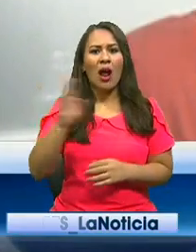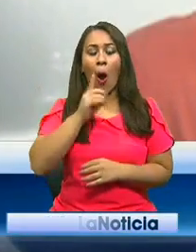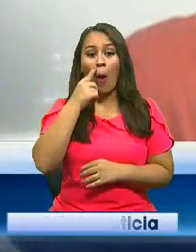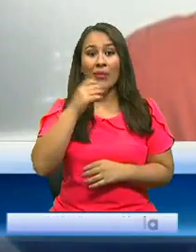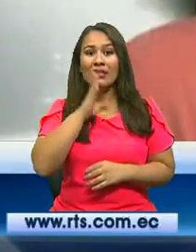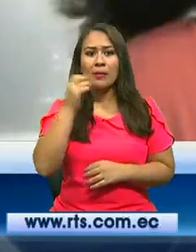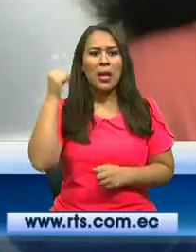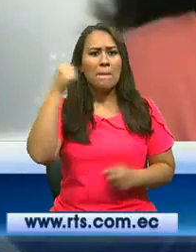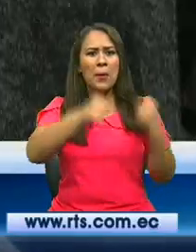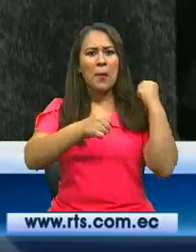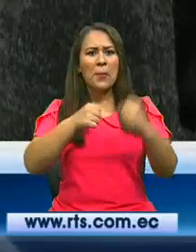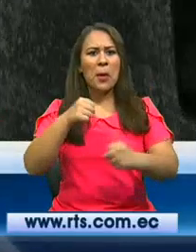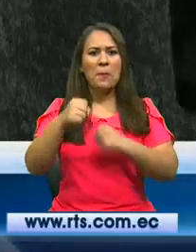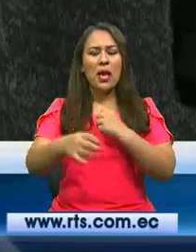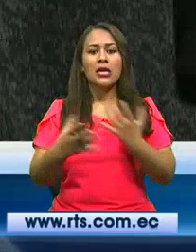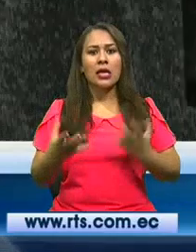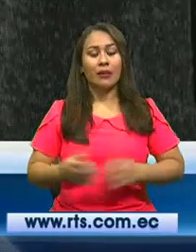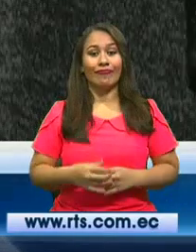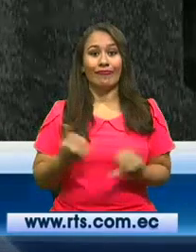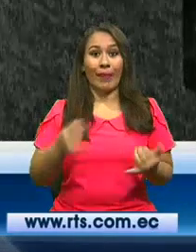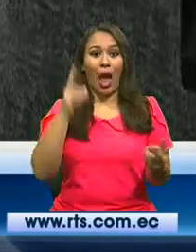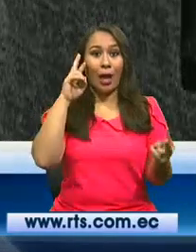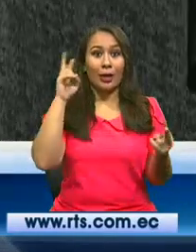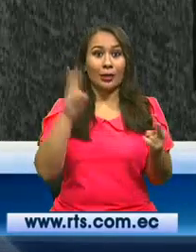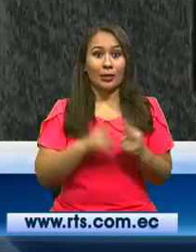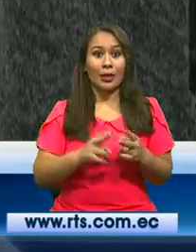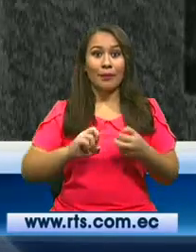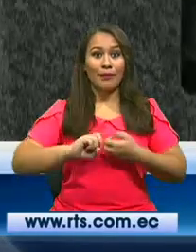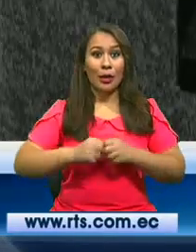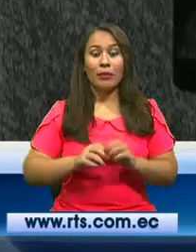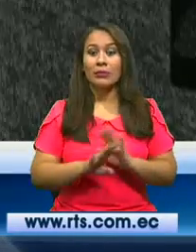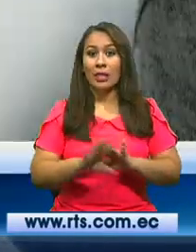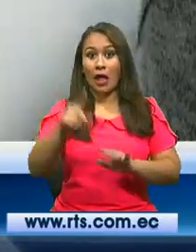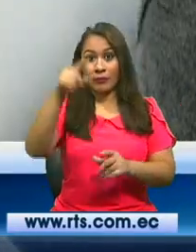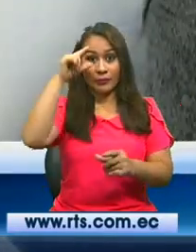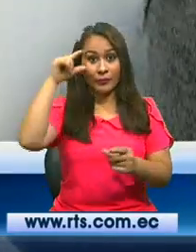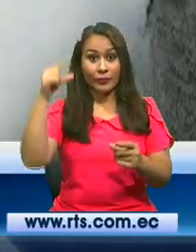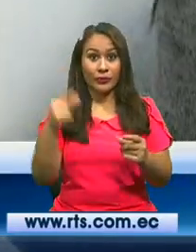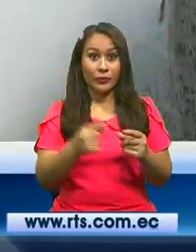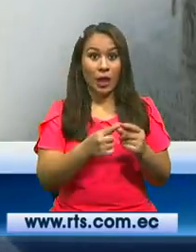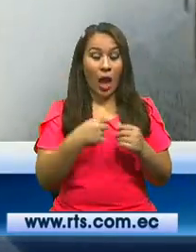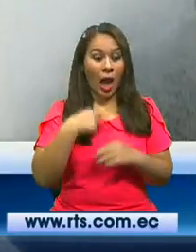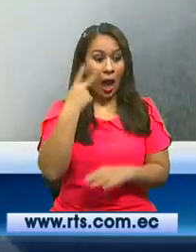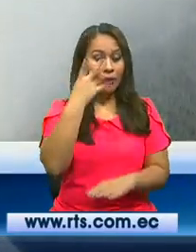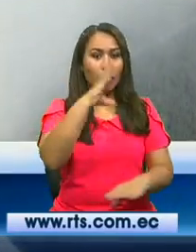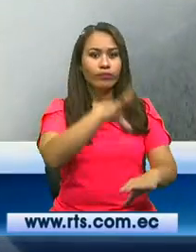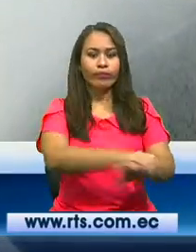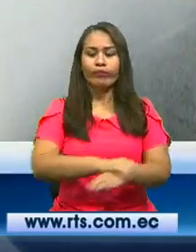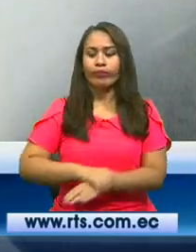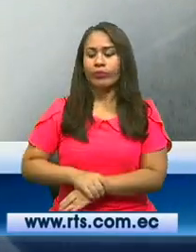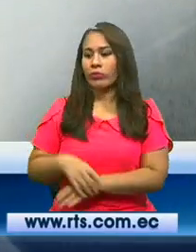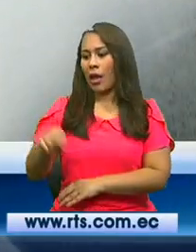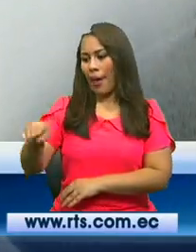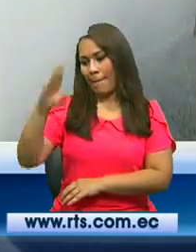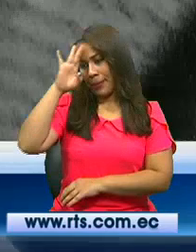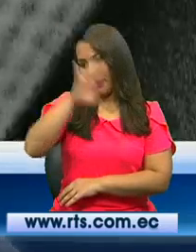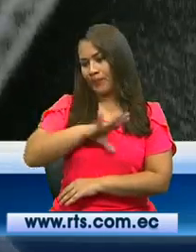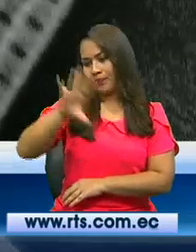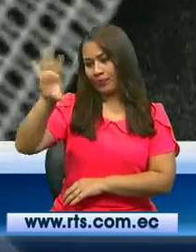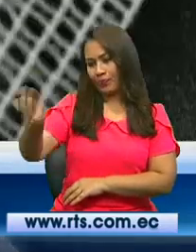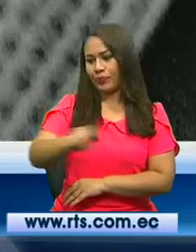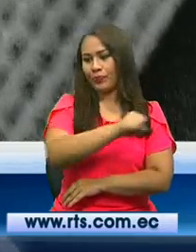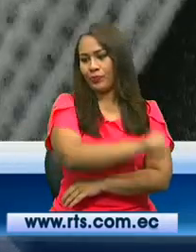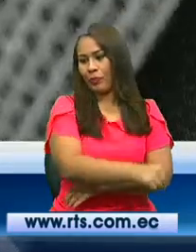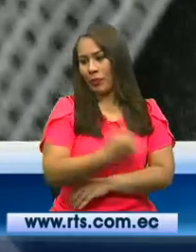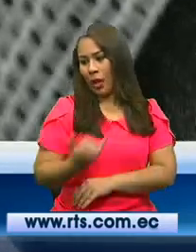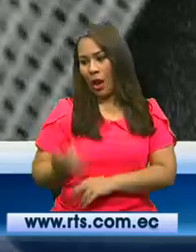a todos les quiere pegar. Conocido el caso, el fiscal de turno dispuso la aprehensión del uniformado implicado y el inicio